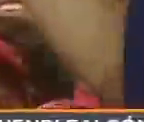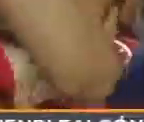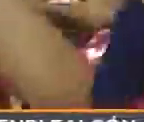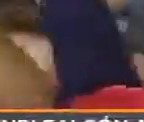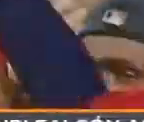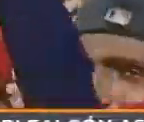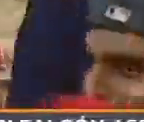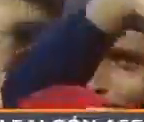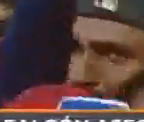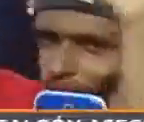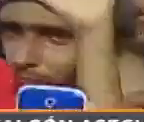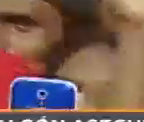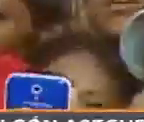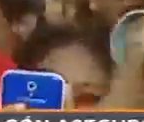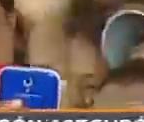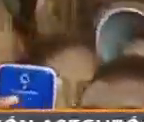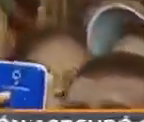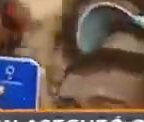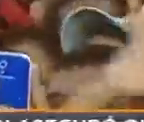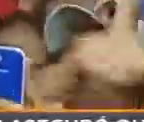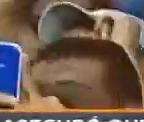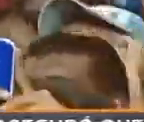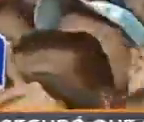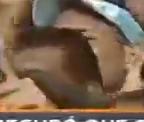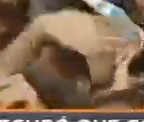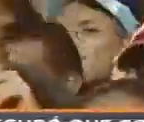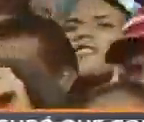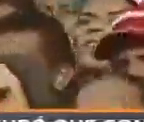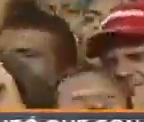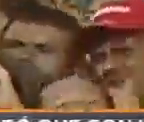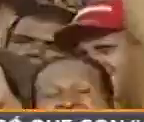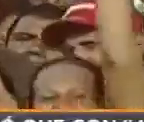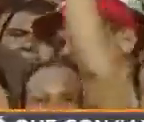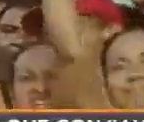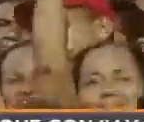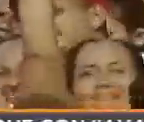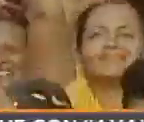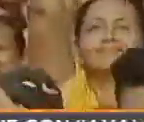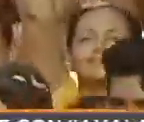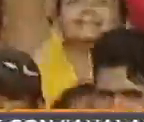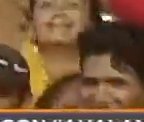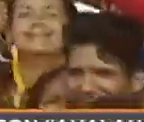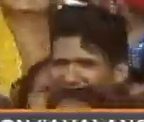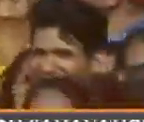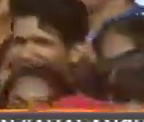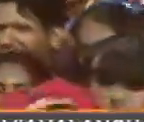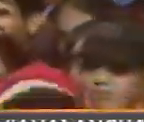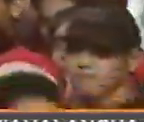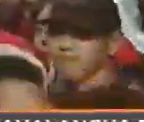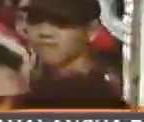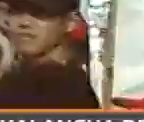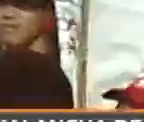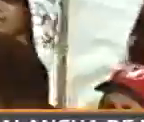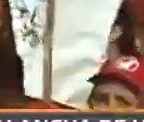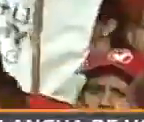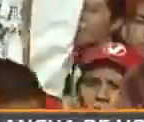de 125.000 en nuevas edificaciones para este pueblo llanero igualmente